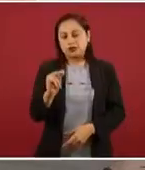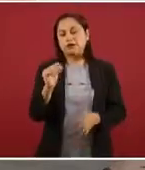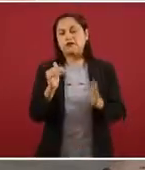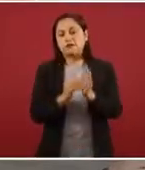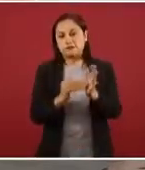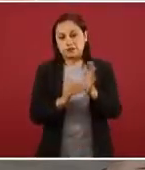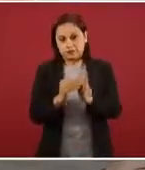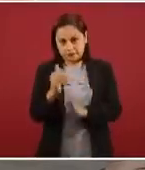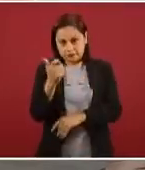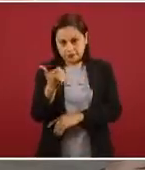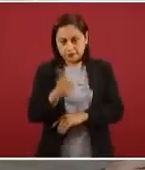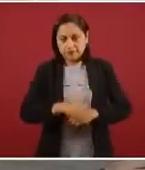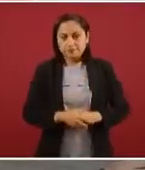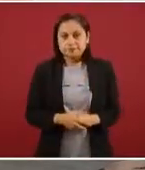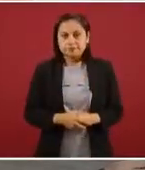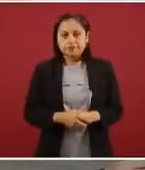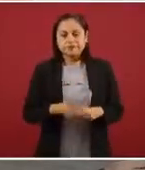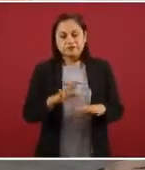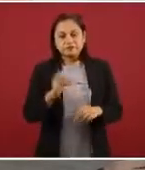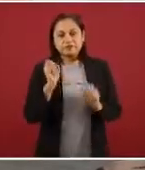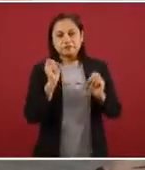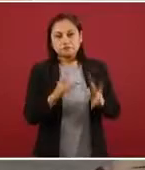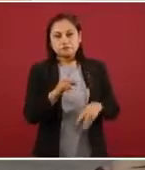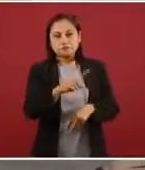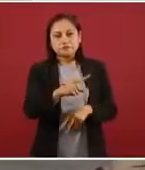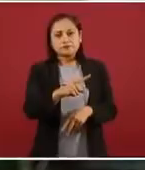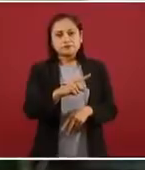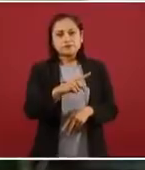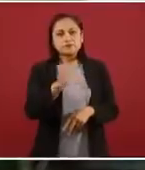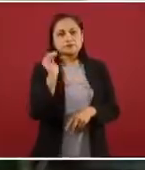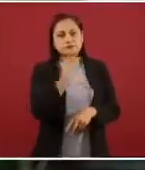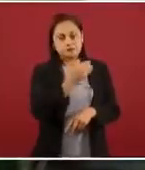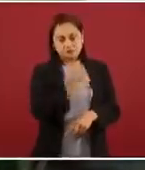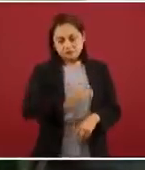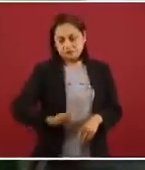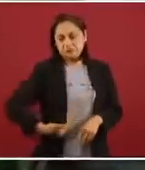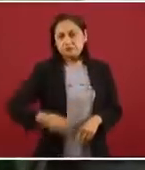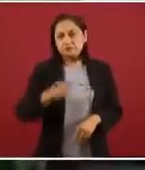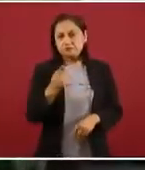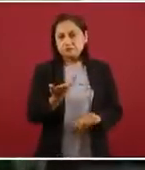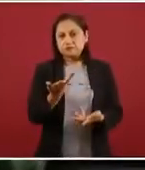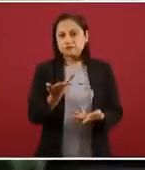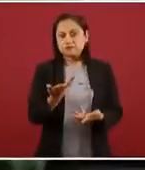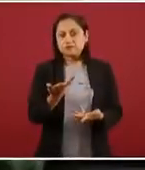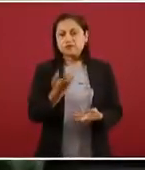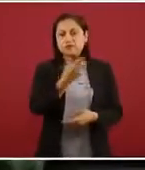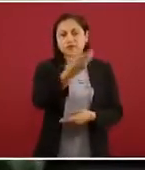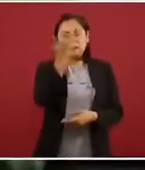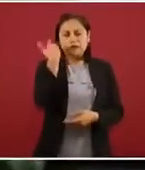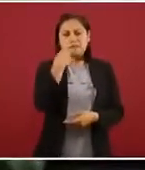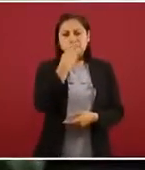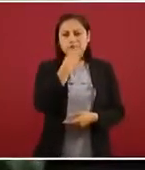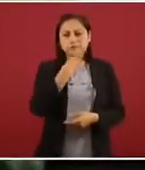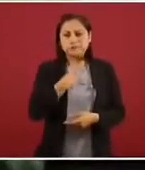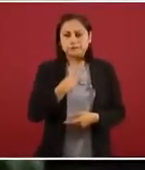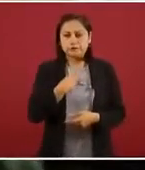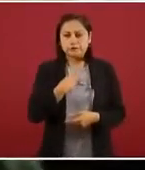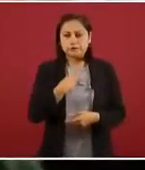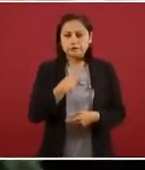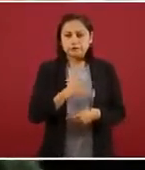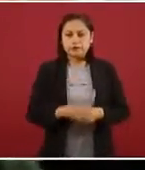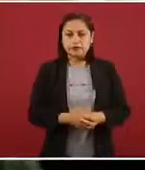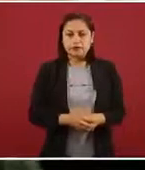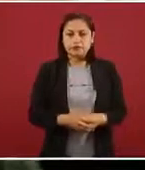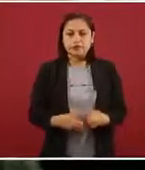hay un tema intrínseco aquí, presidente. Usted ha hablado de, pues, es una